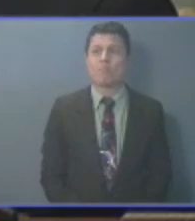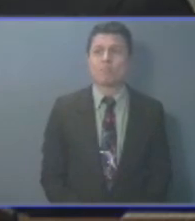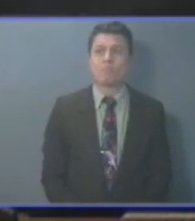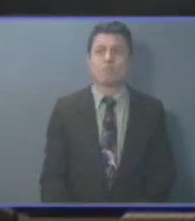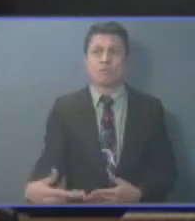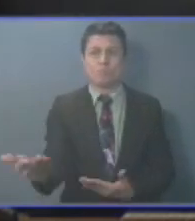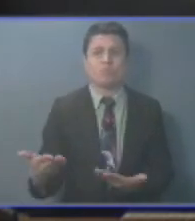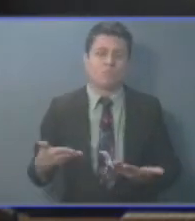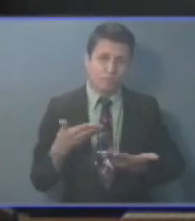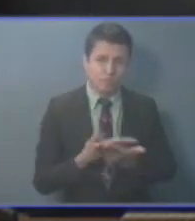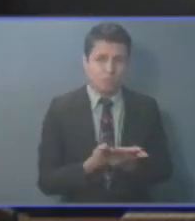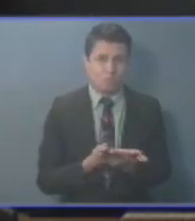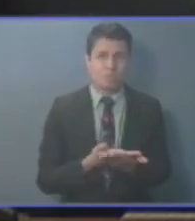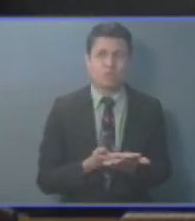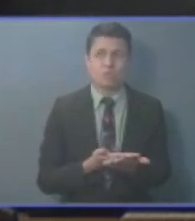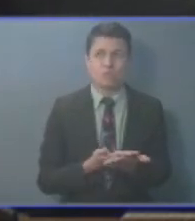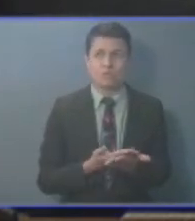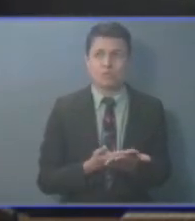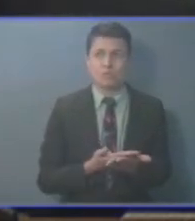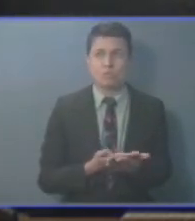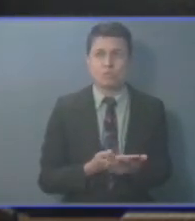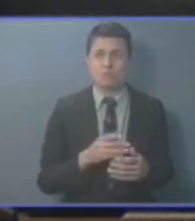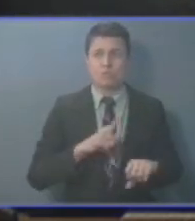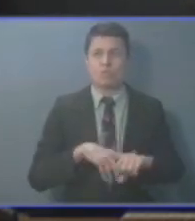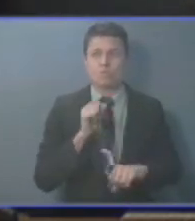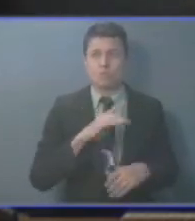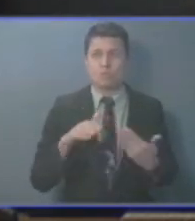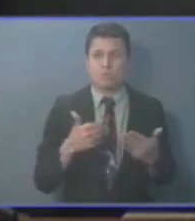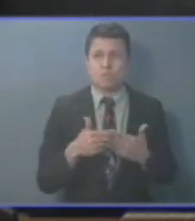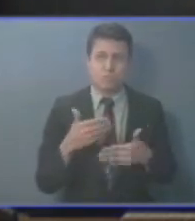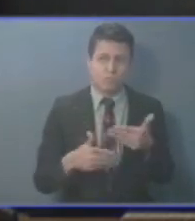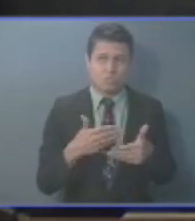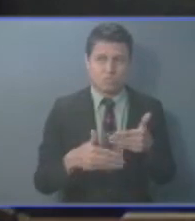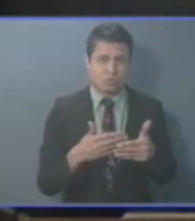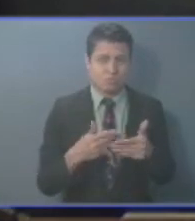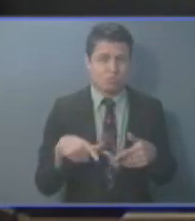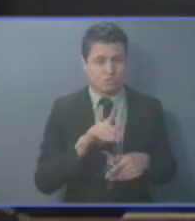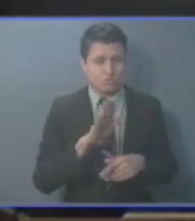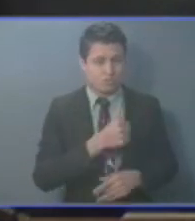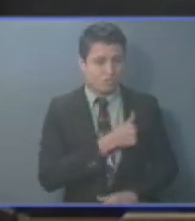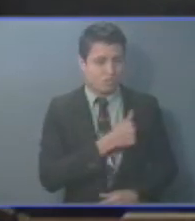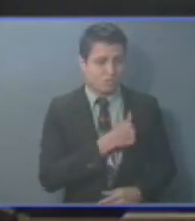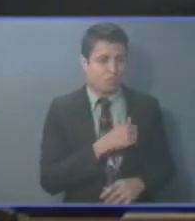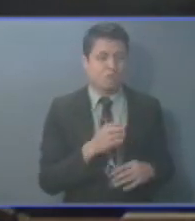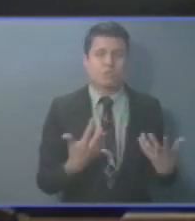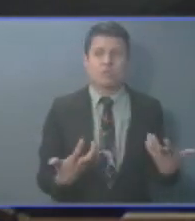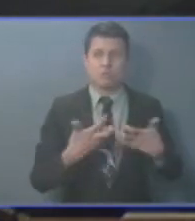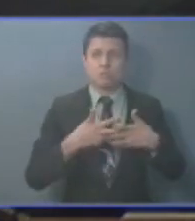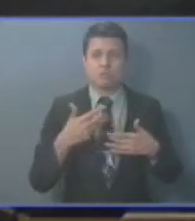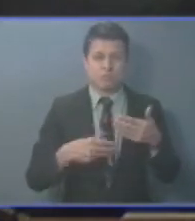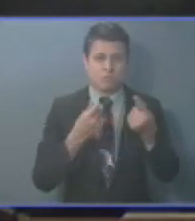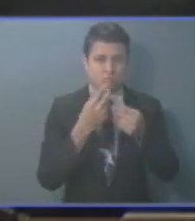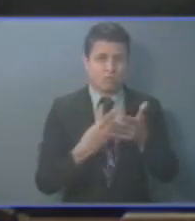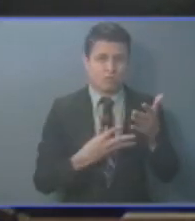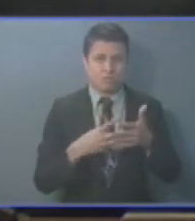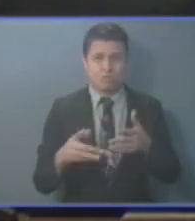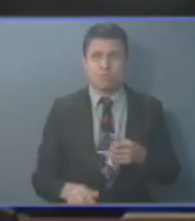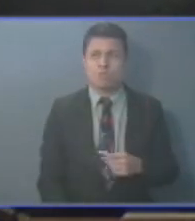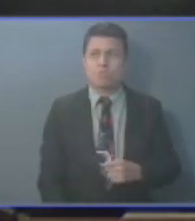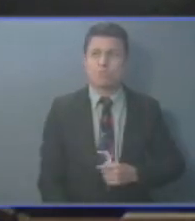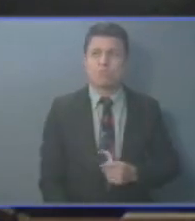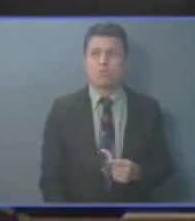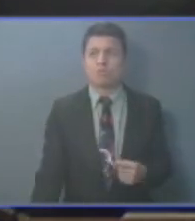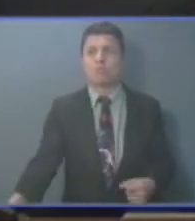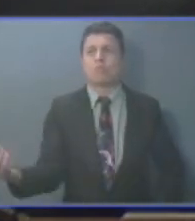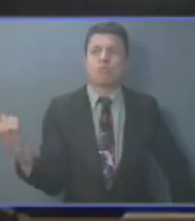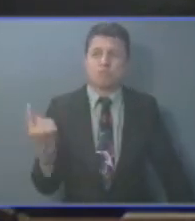Proponer al Ejecutivo el presupuesto extraordinario, parcial o total, como corresponda. Aprobar el programa de transferencias monetarias y características de las